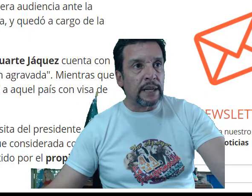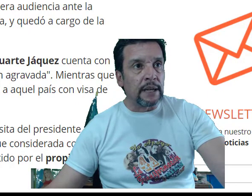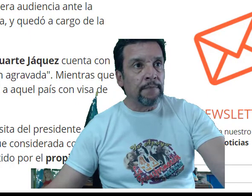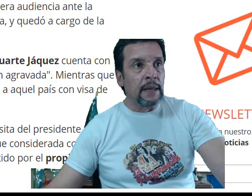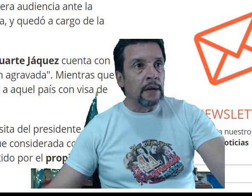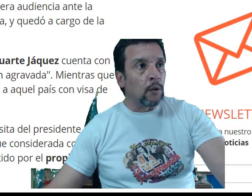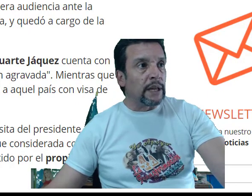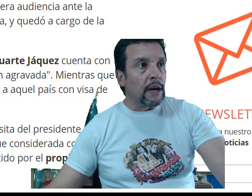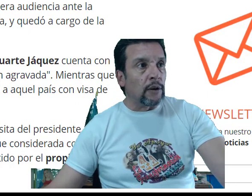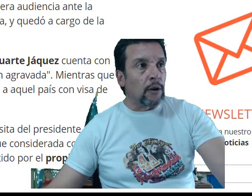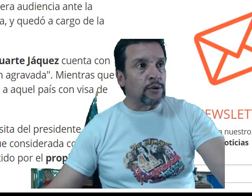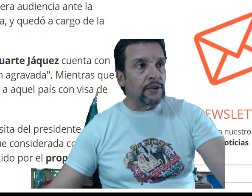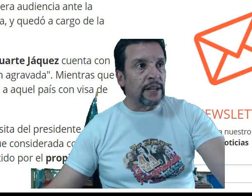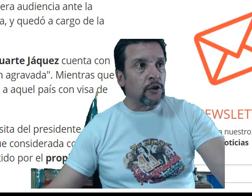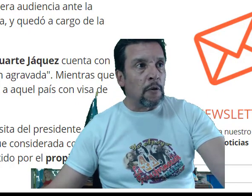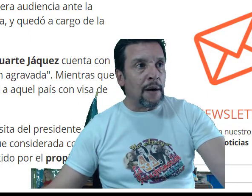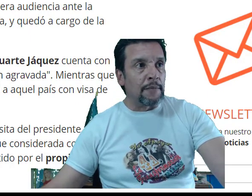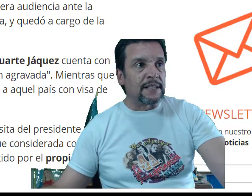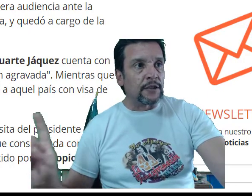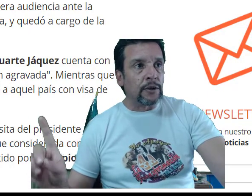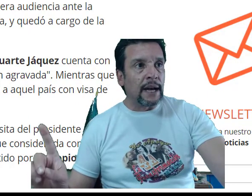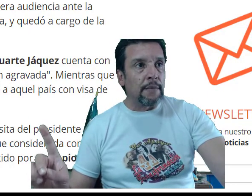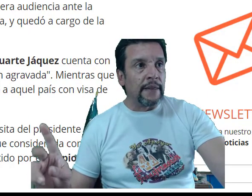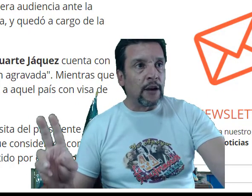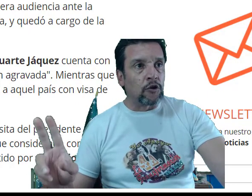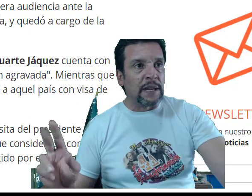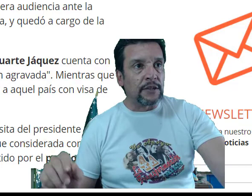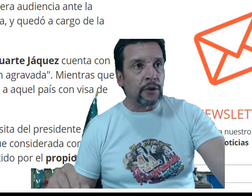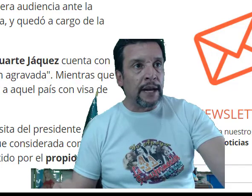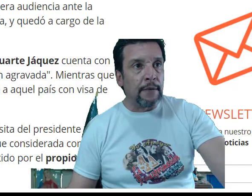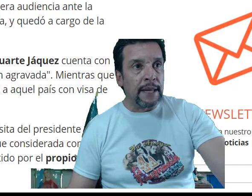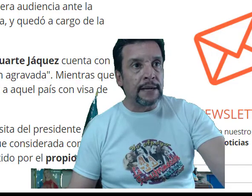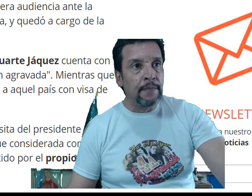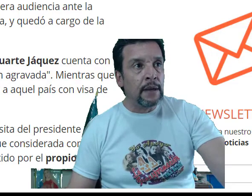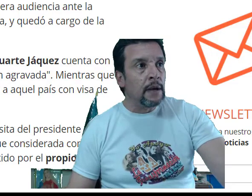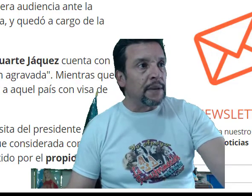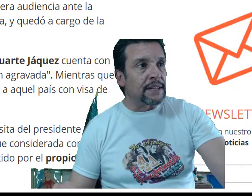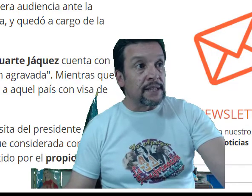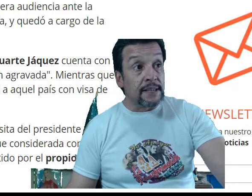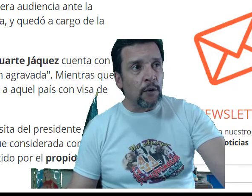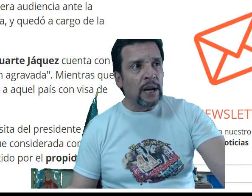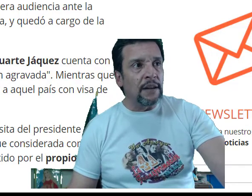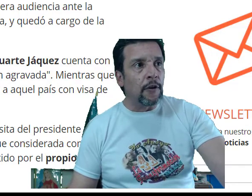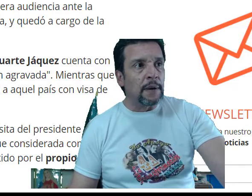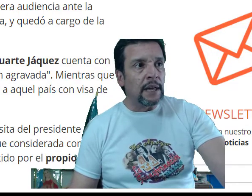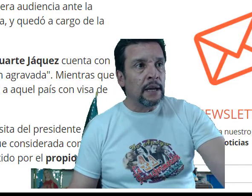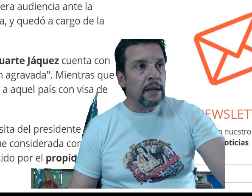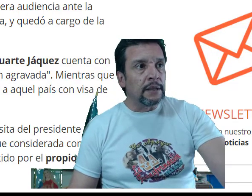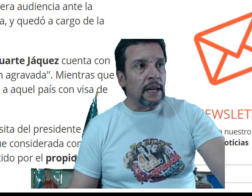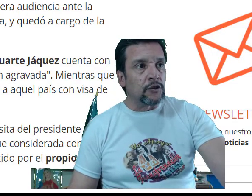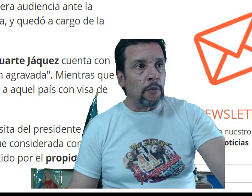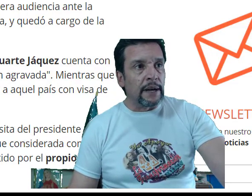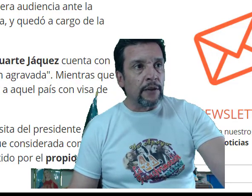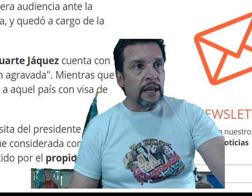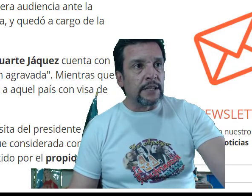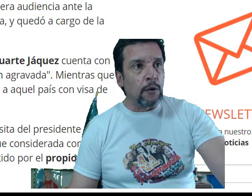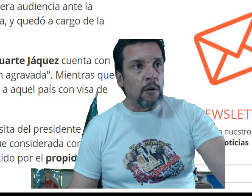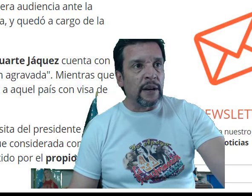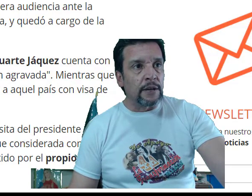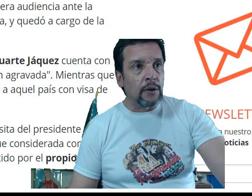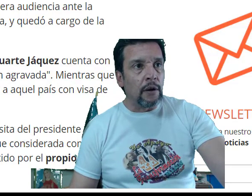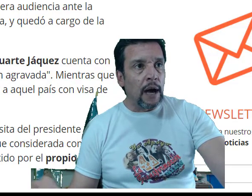que Duarte cuenta con acusaciones como malversación agravada y conspiración agravada, mientras que según el informe del exgobernador